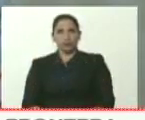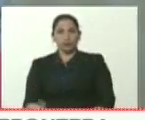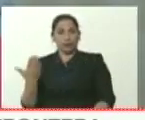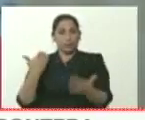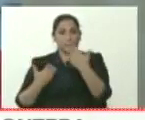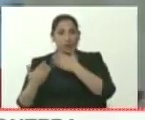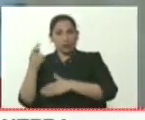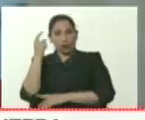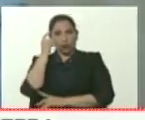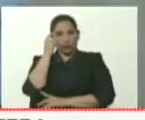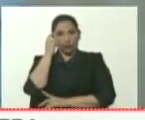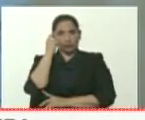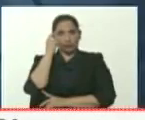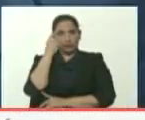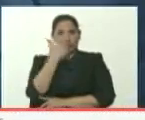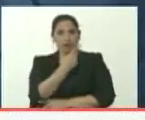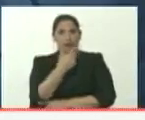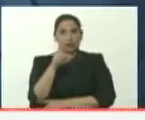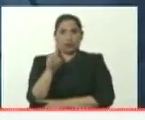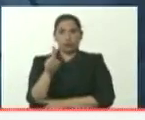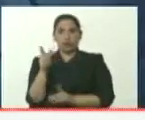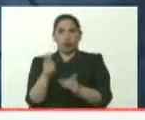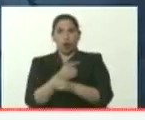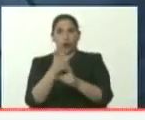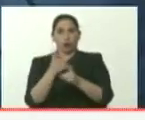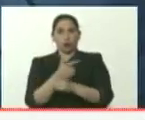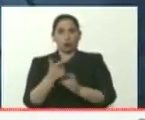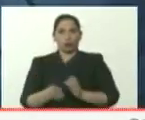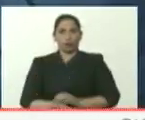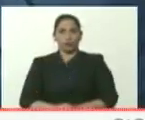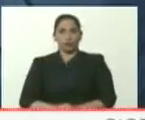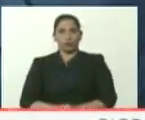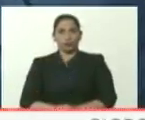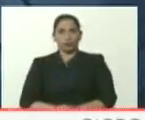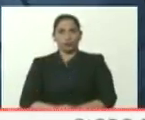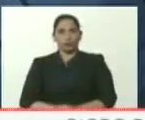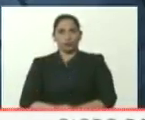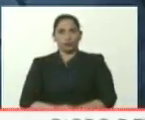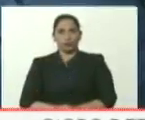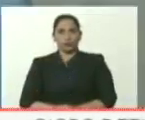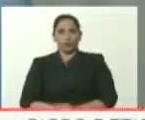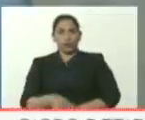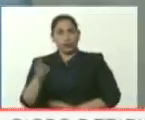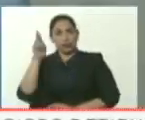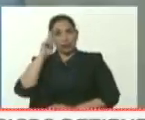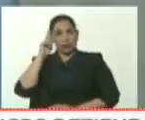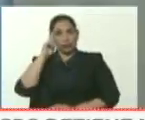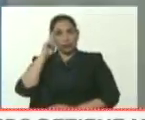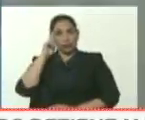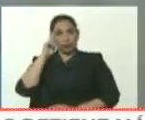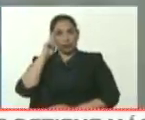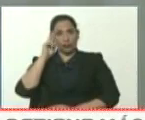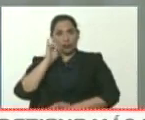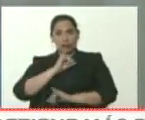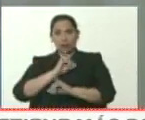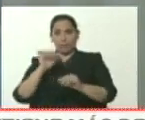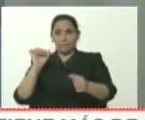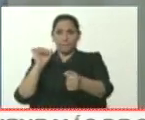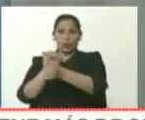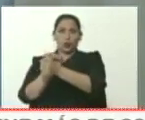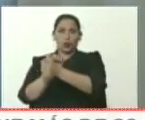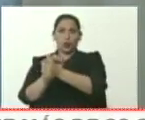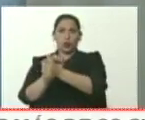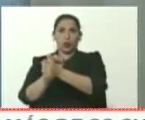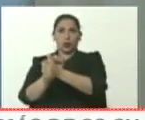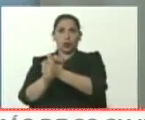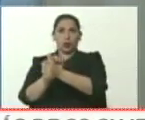día, 31 de agosto, en razón de que fue capturado por vía